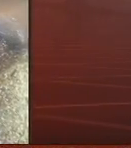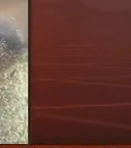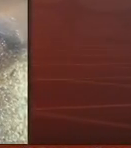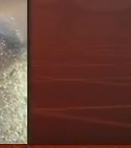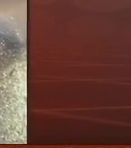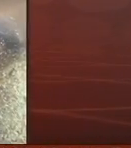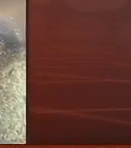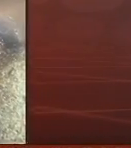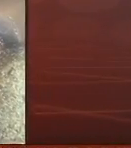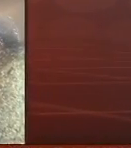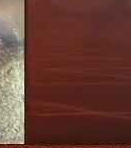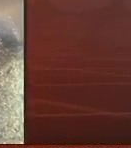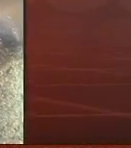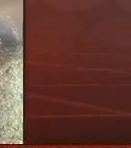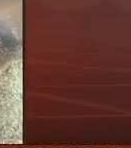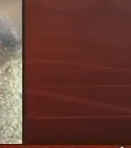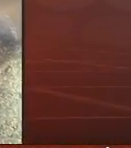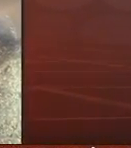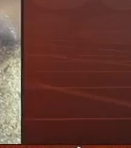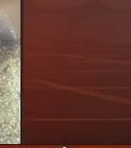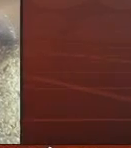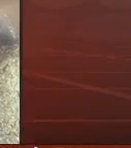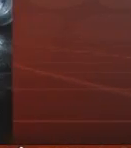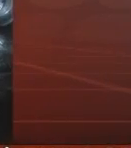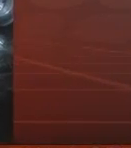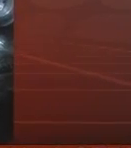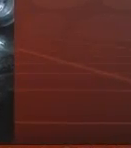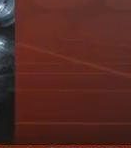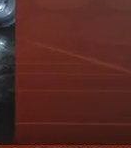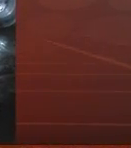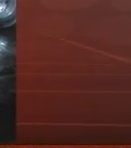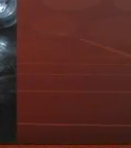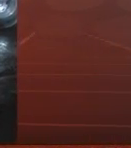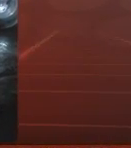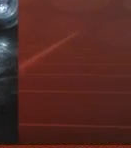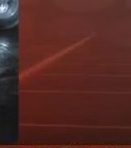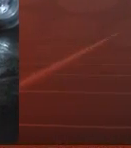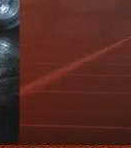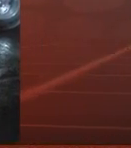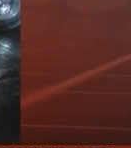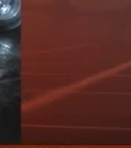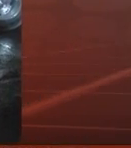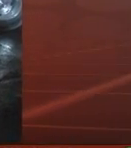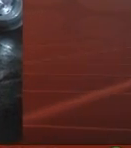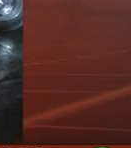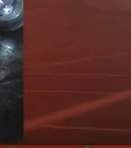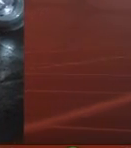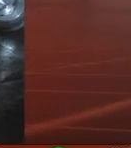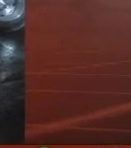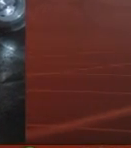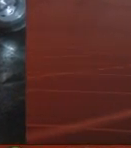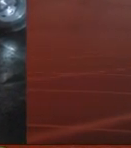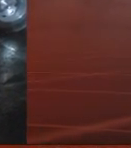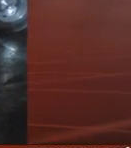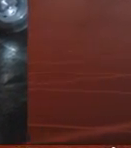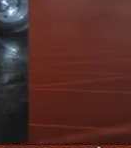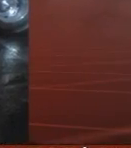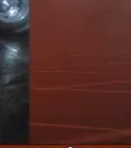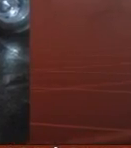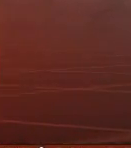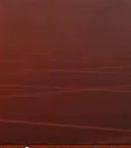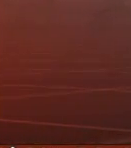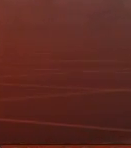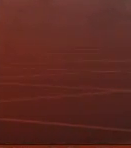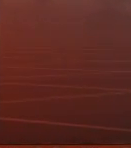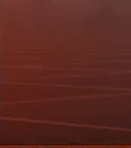carriles centrales y laterales de Periférico están en este momento cerrados. Esto para que usted, si está a punto de salir,